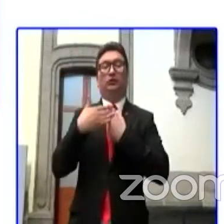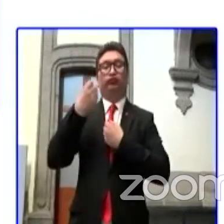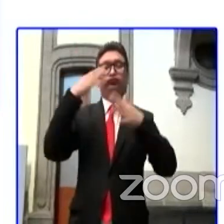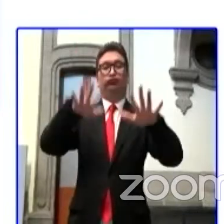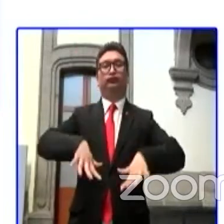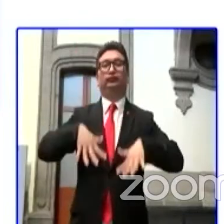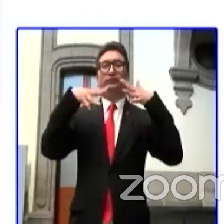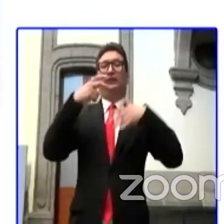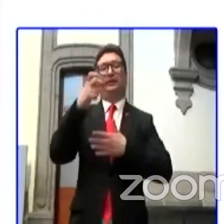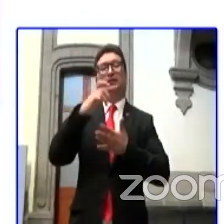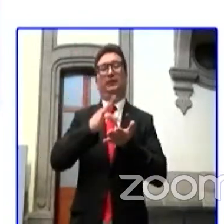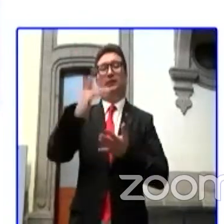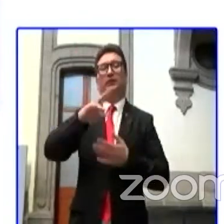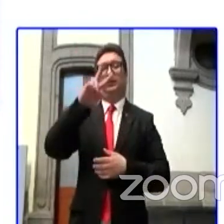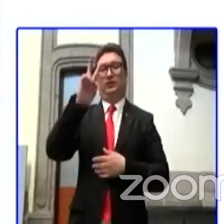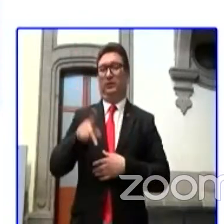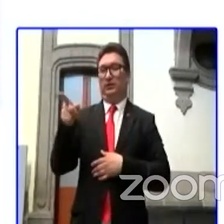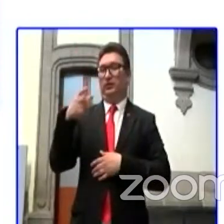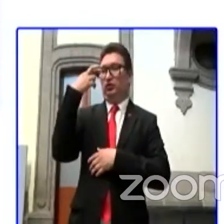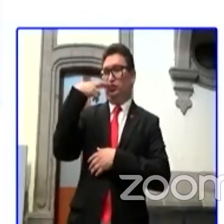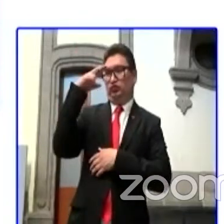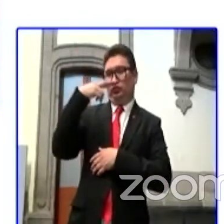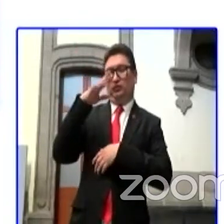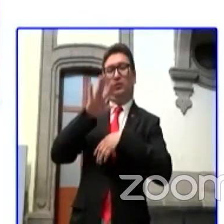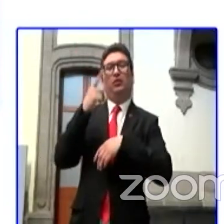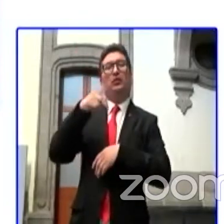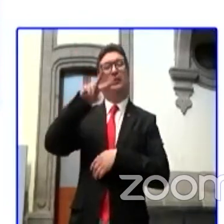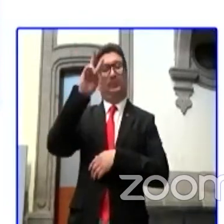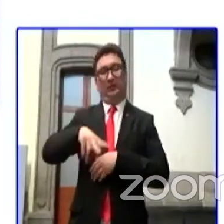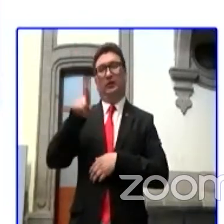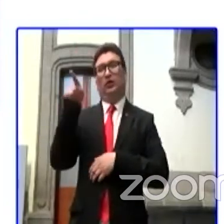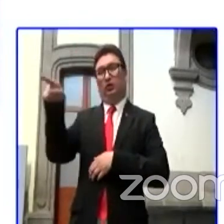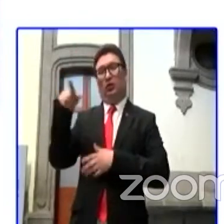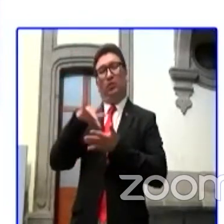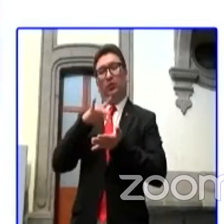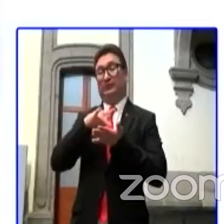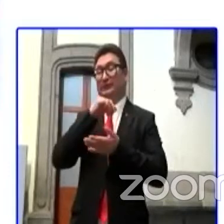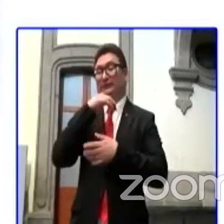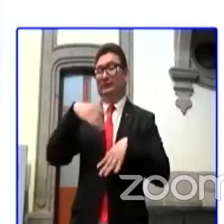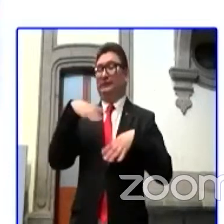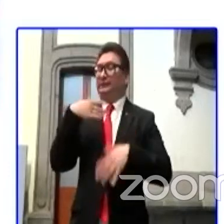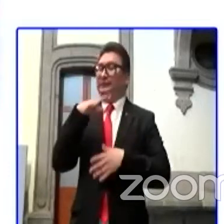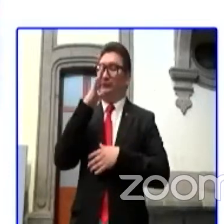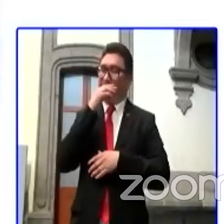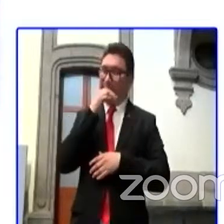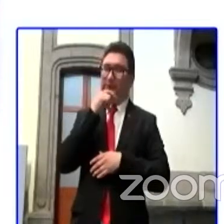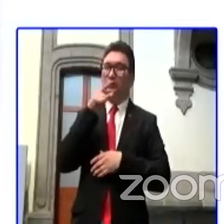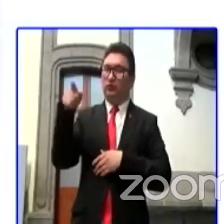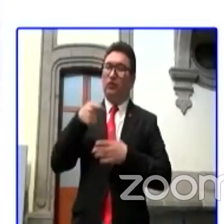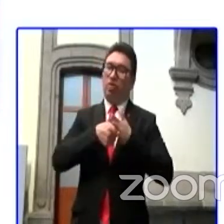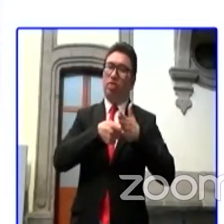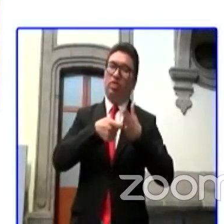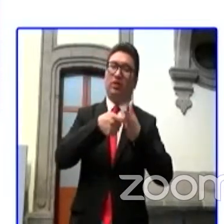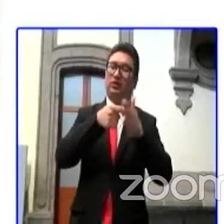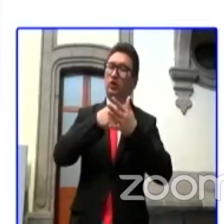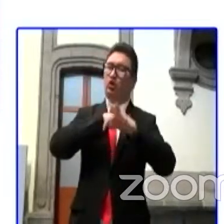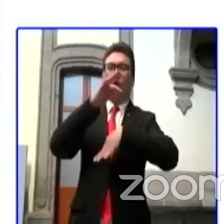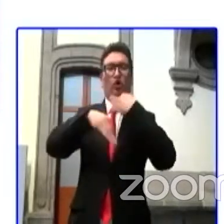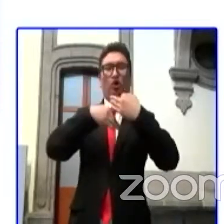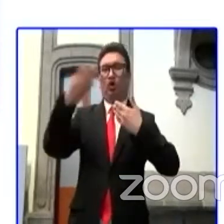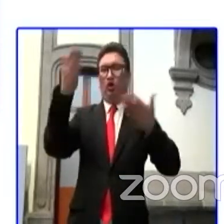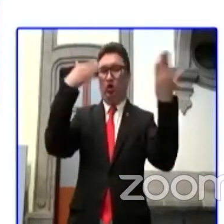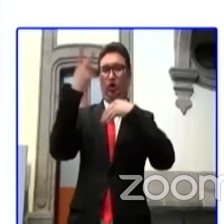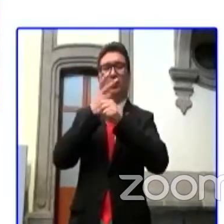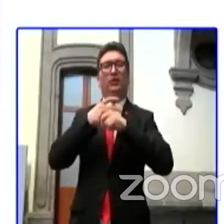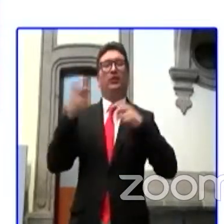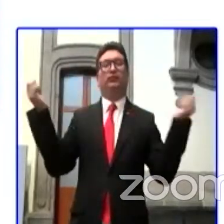verdad agradecer muchísimo a Ruth, porque de verdad sin ti no hubiera sido posible, que presionaste para que estuvieran todos aquí en lo presencial,